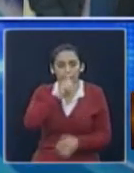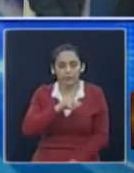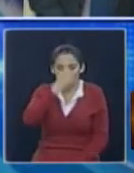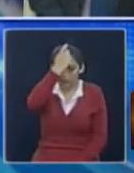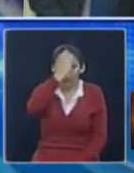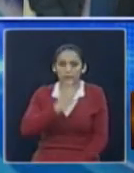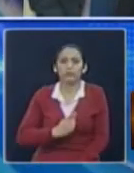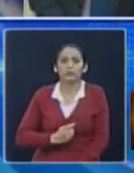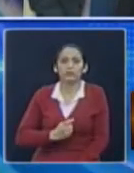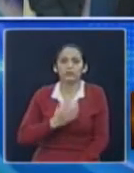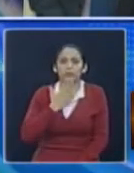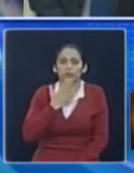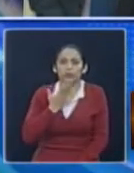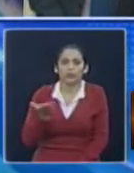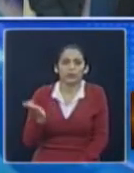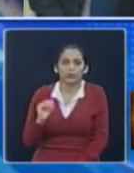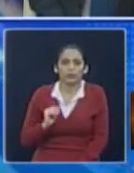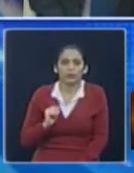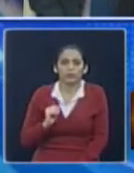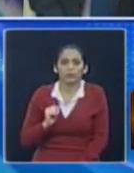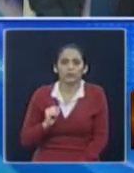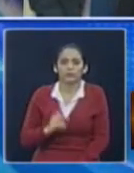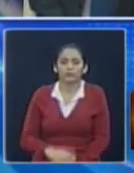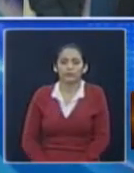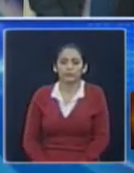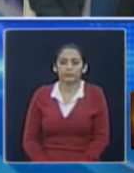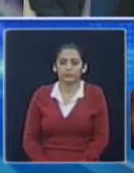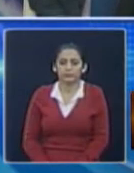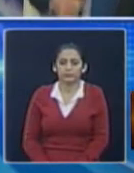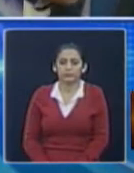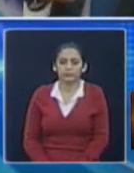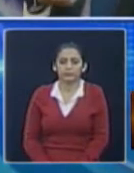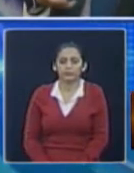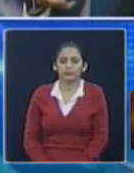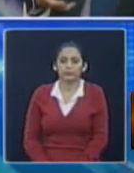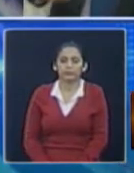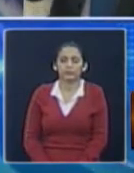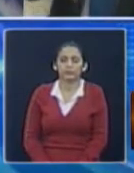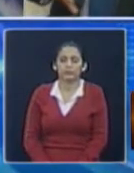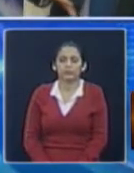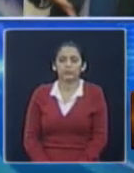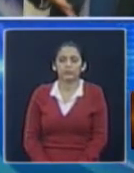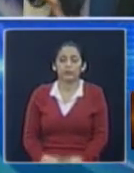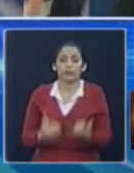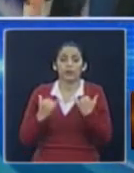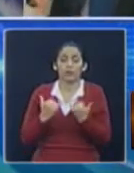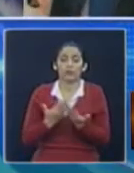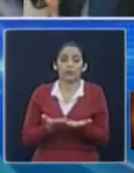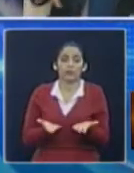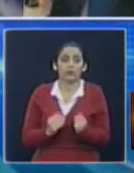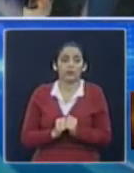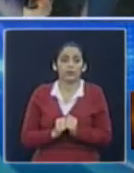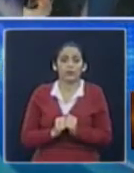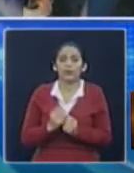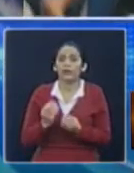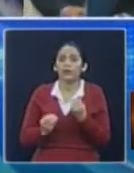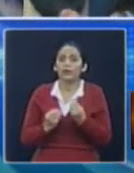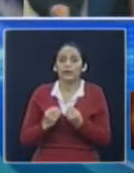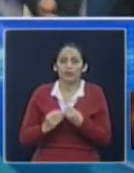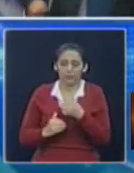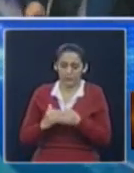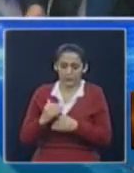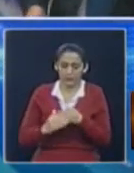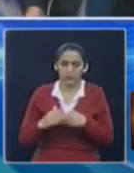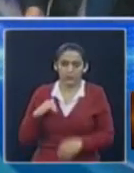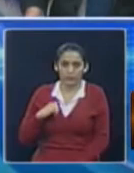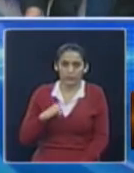ahora, independiente de que se haga la consulta popular. Pero esa sería la alternativa. O sea, en este momento hay que seguir avanzando, pero